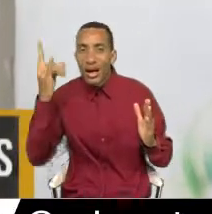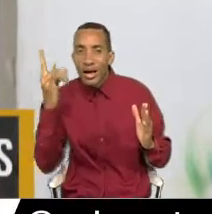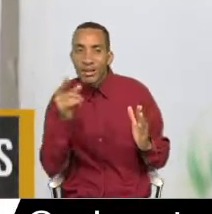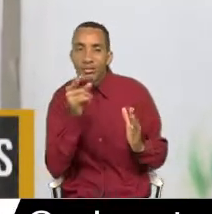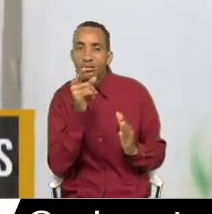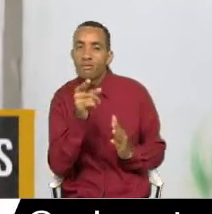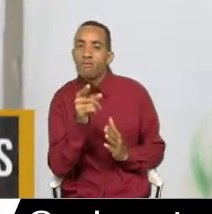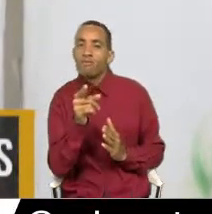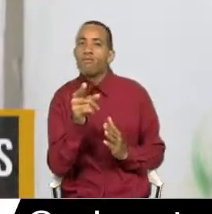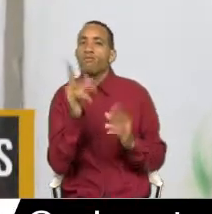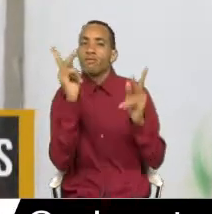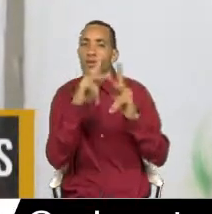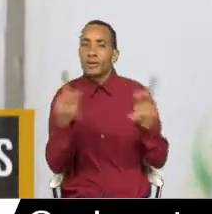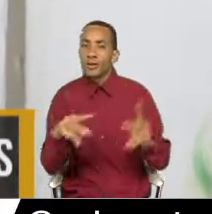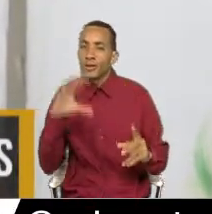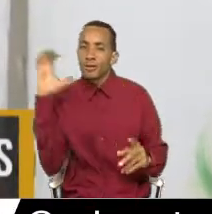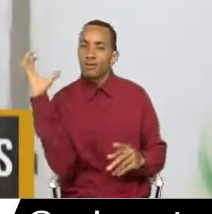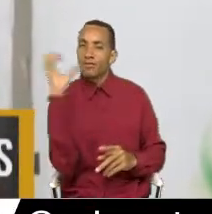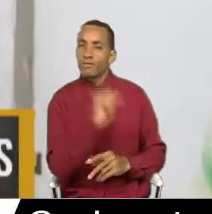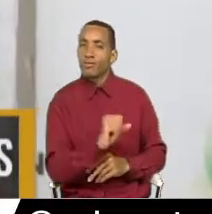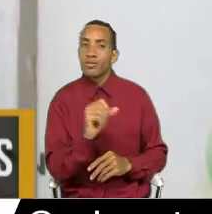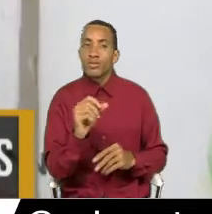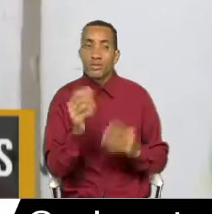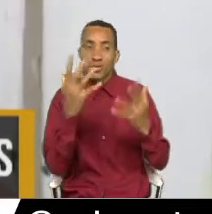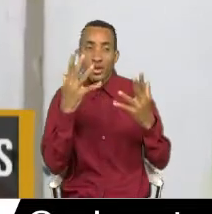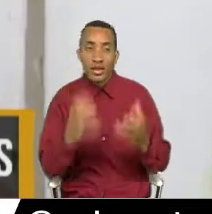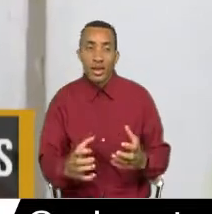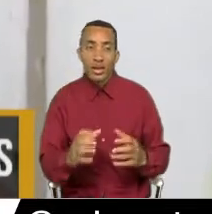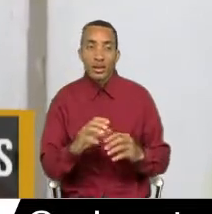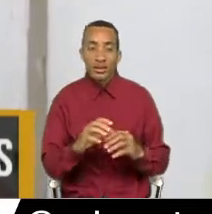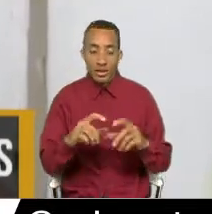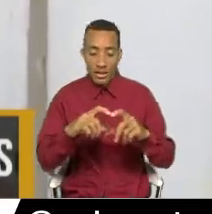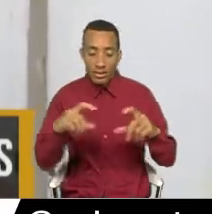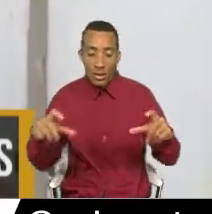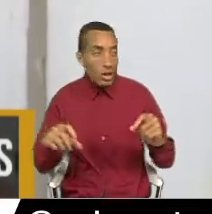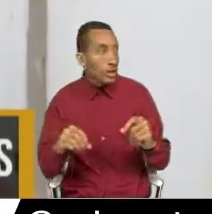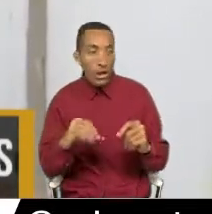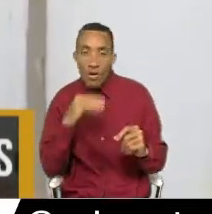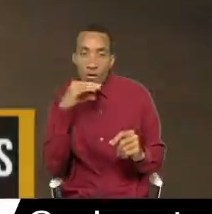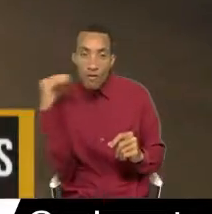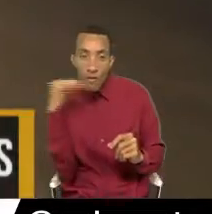que pretenden, primero, falsificar las boletas,